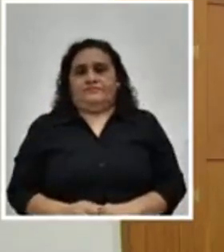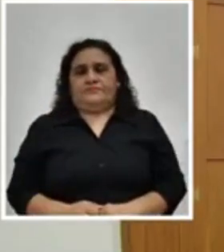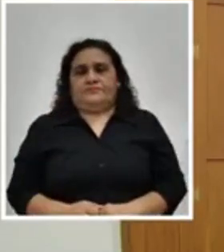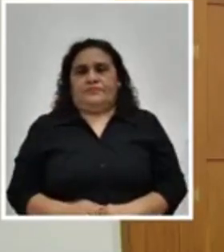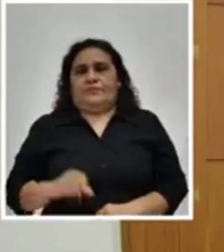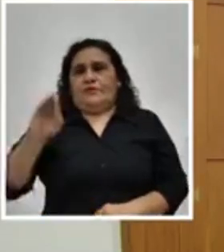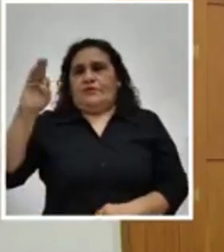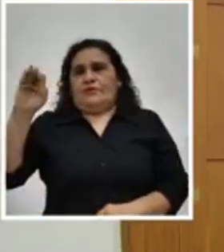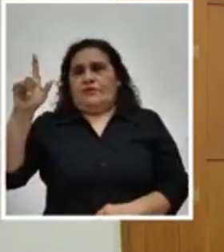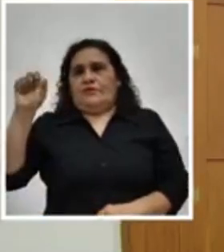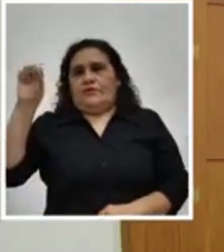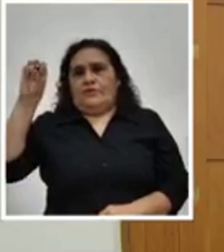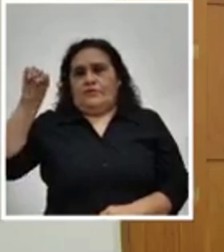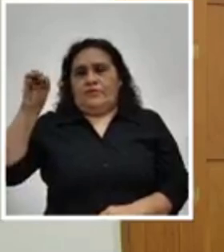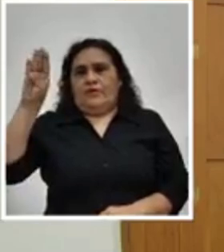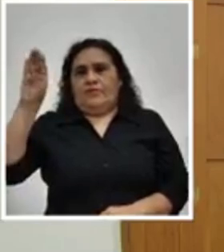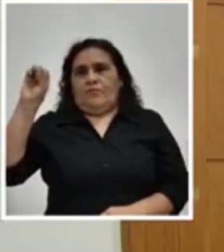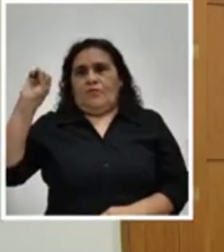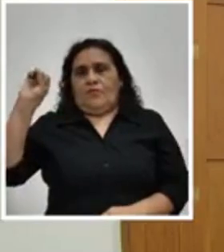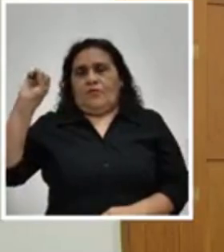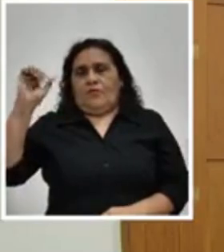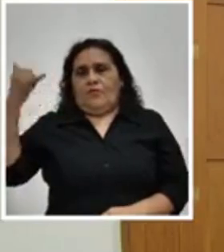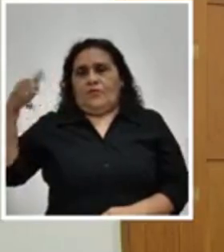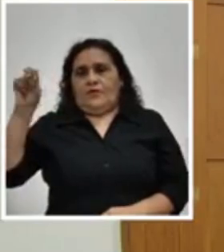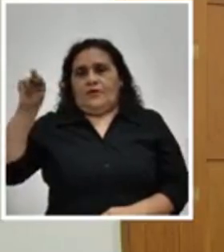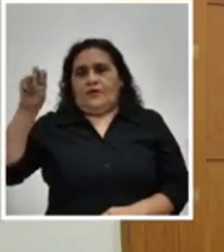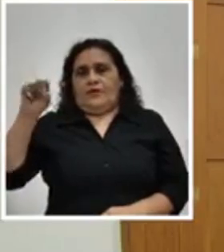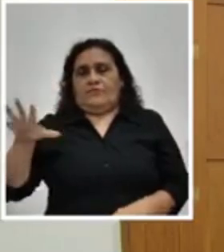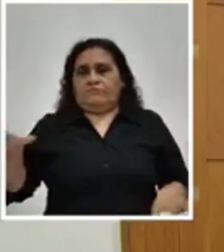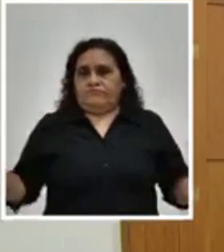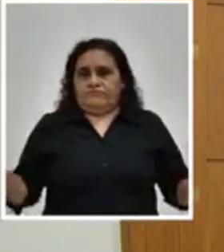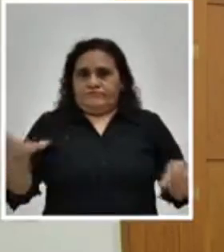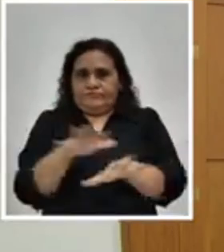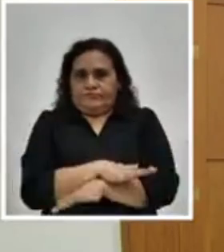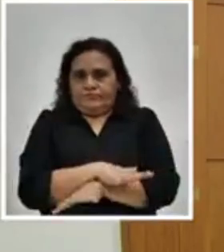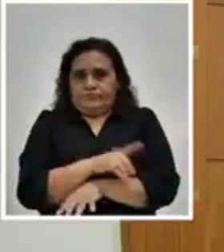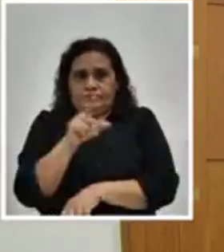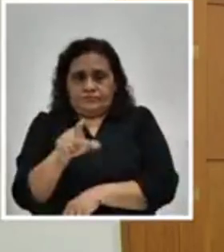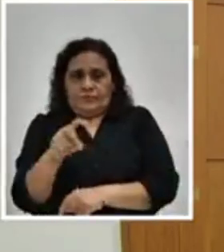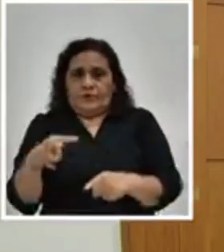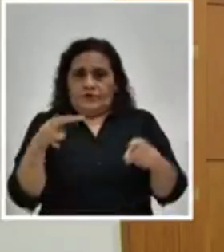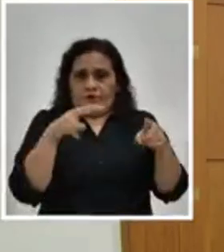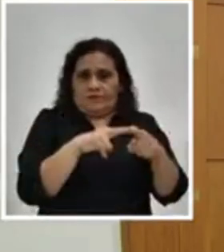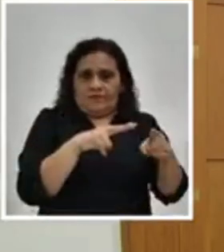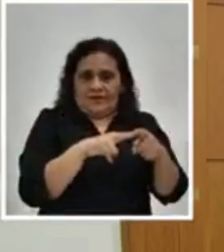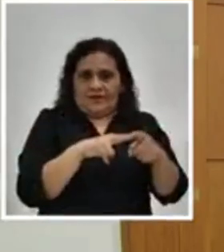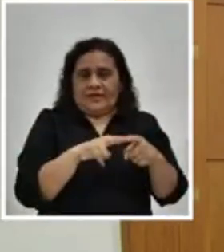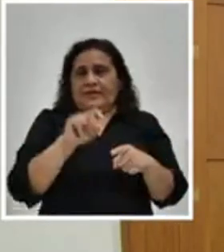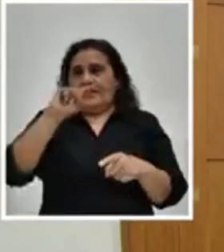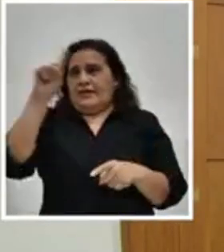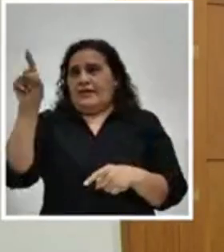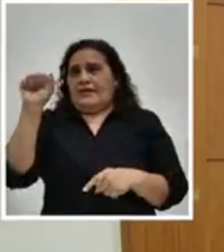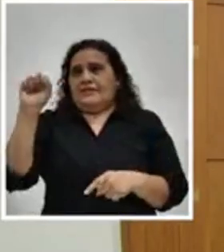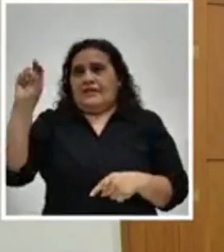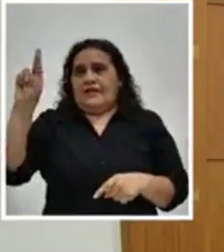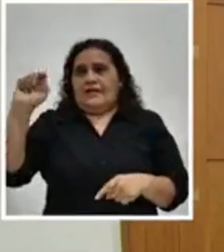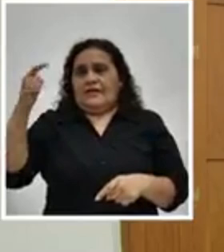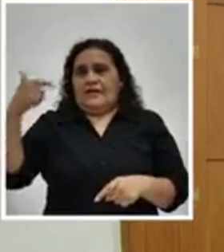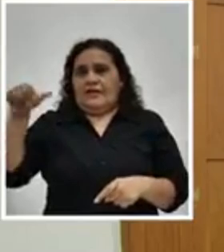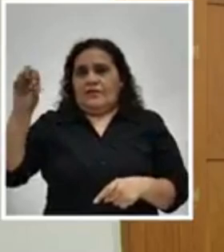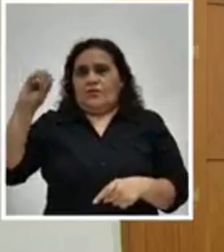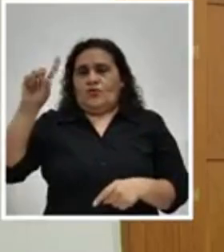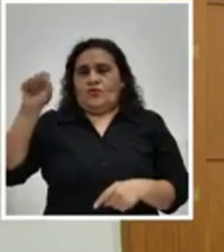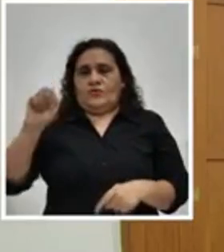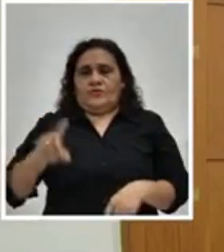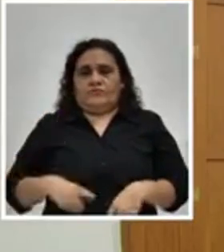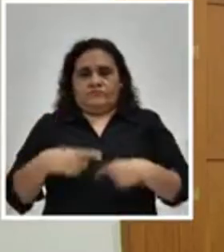Flamboyanes ha experimentado una transformación destacada con la remodelación del Parque Ignacio Zaragoza, proporcionando espacios